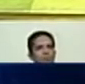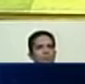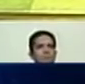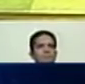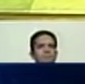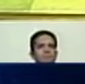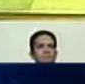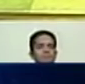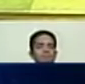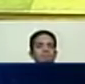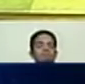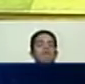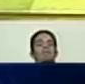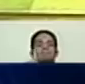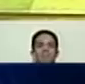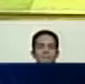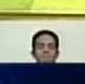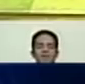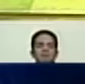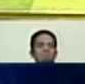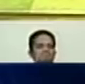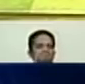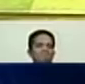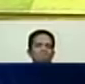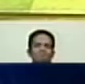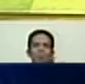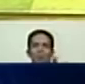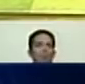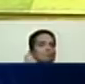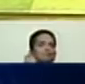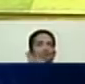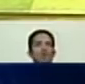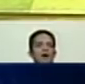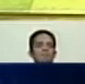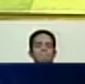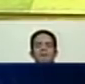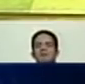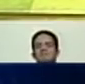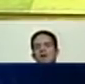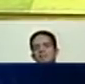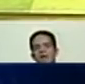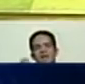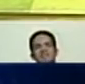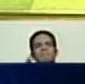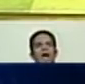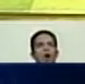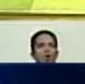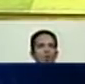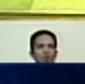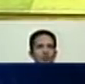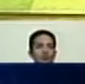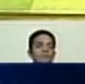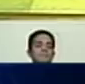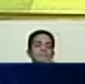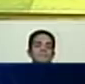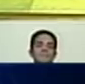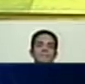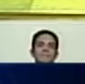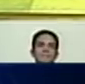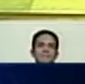la presidenta de la Asamblea General también, María Fernanda Espinosa, para transmitir el mensaje